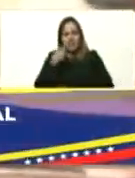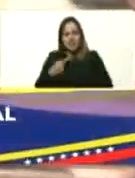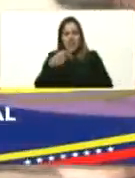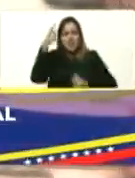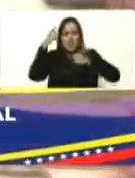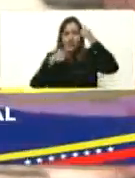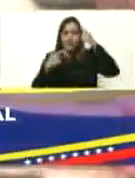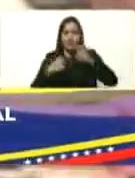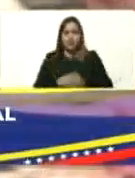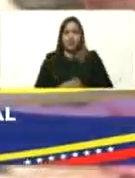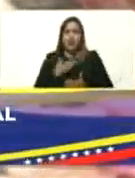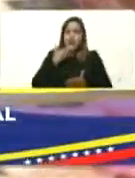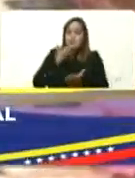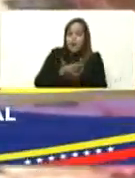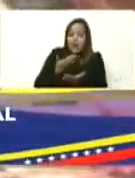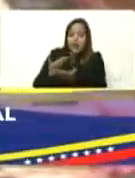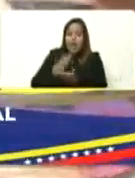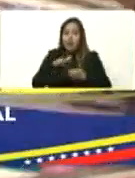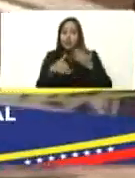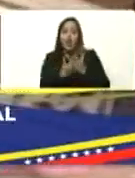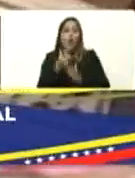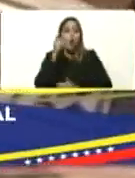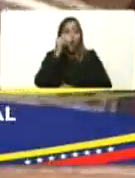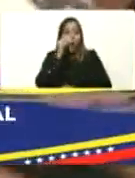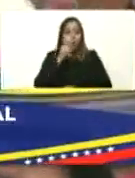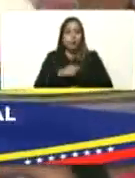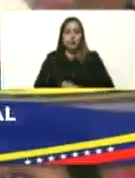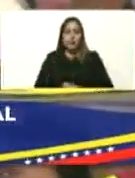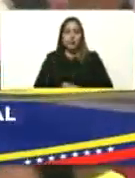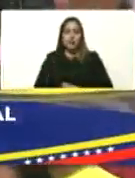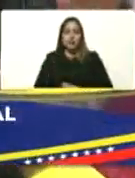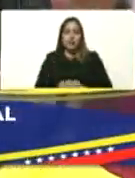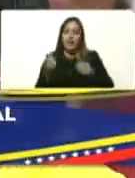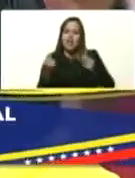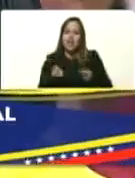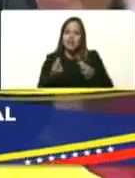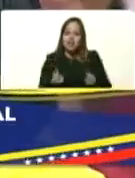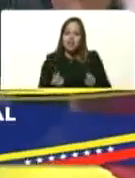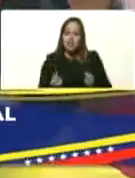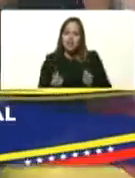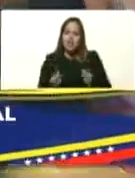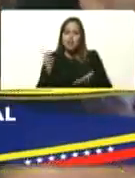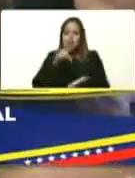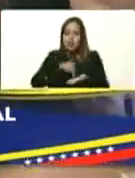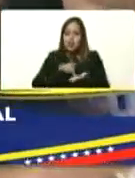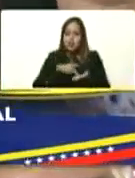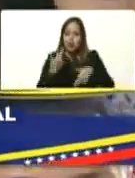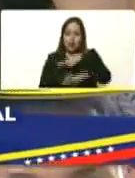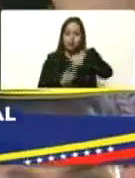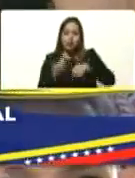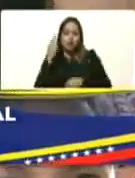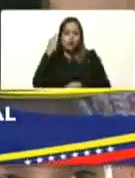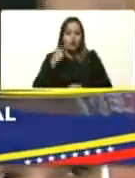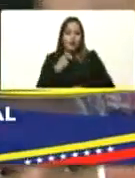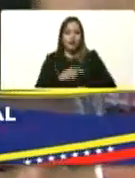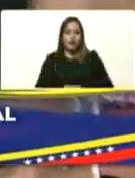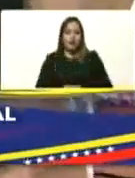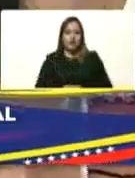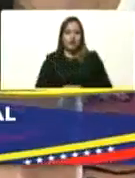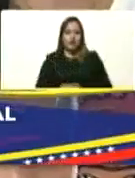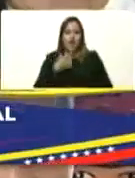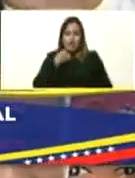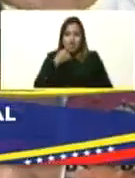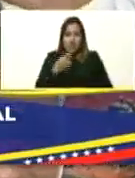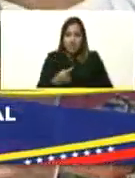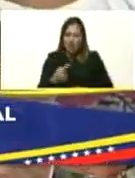le pedía él a todos los hombres que activan en la revolución bolivariana. Y lo decía